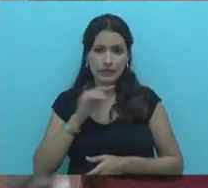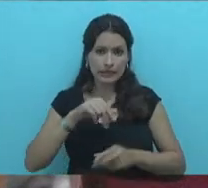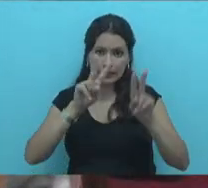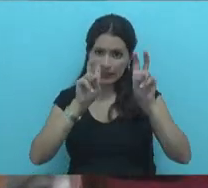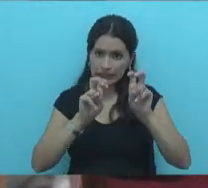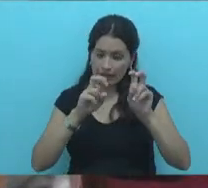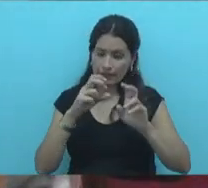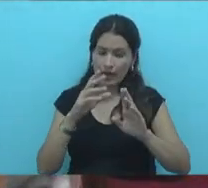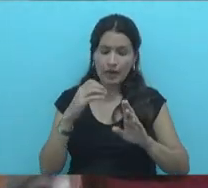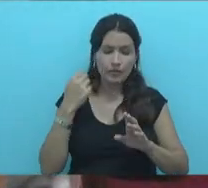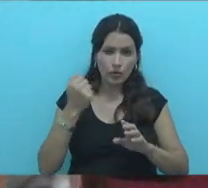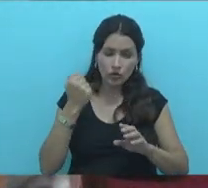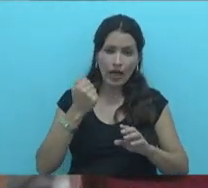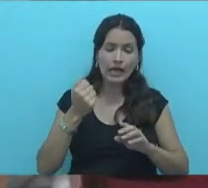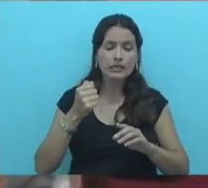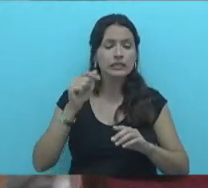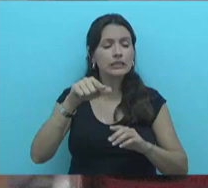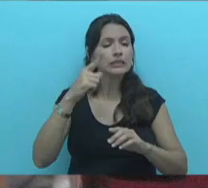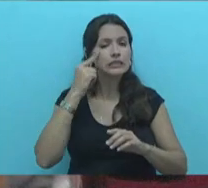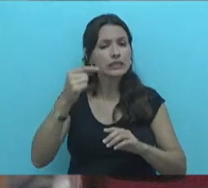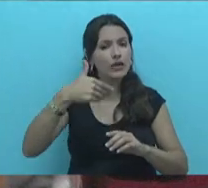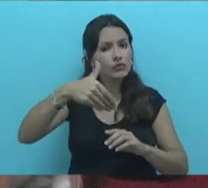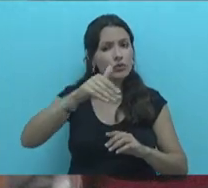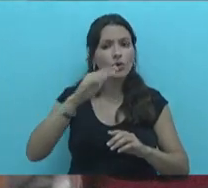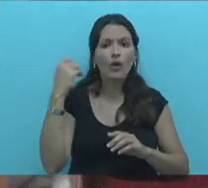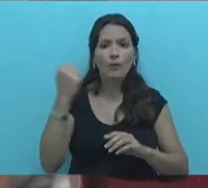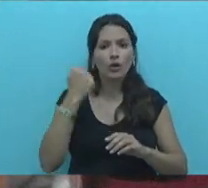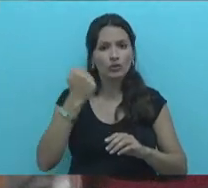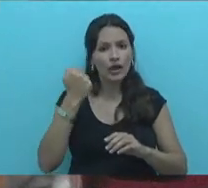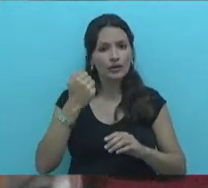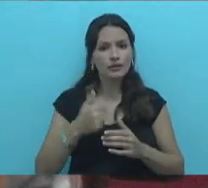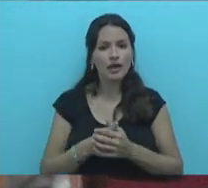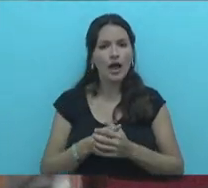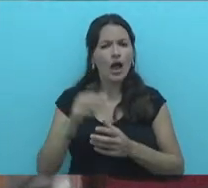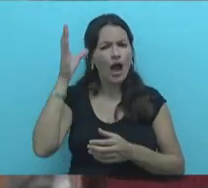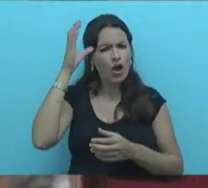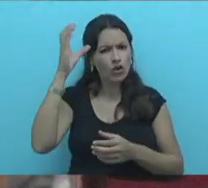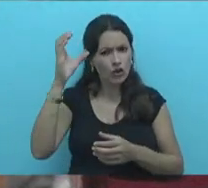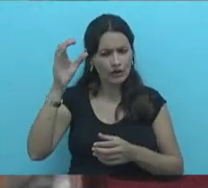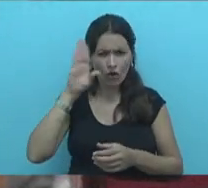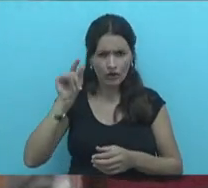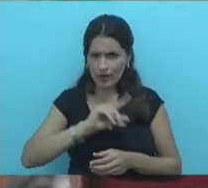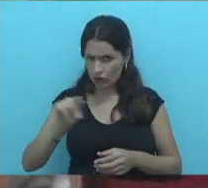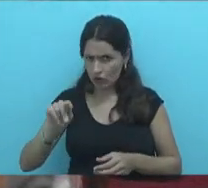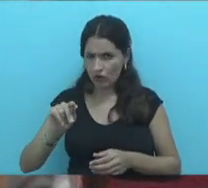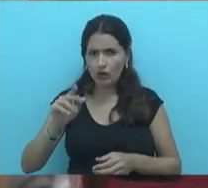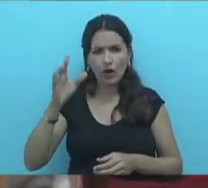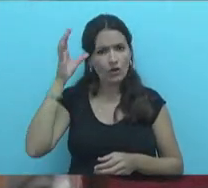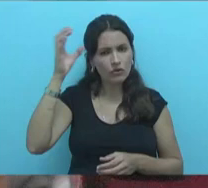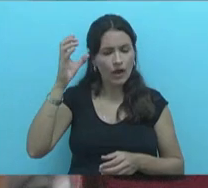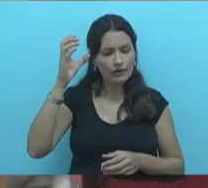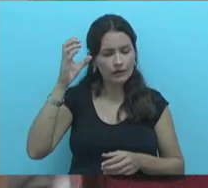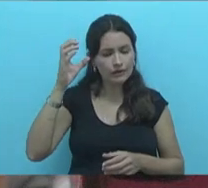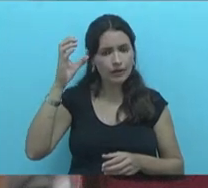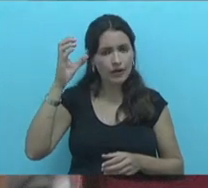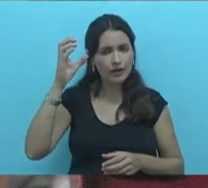esta fecha, que no hay que dejar pasar ni olvidar lo que pasó, porque de